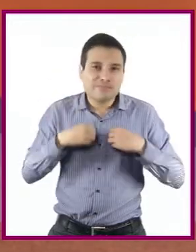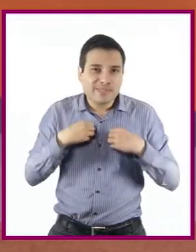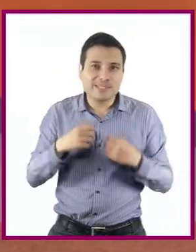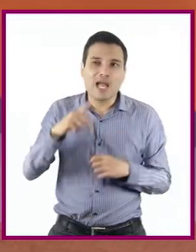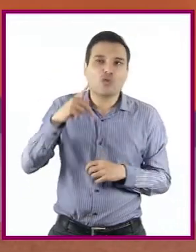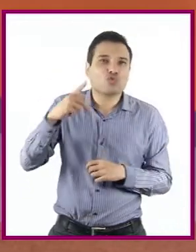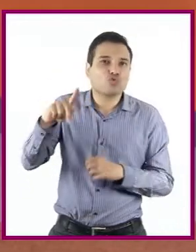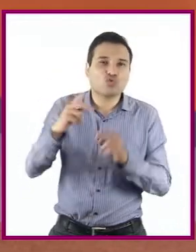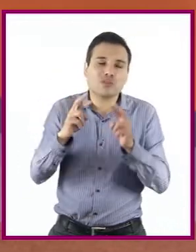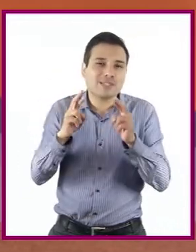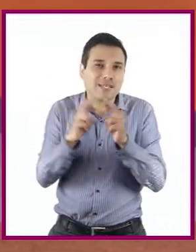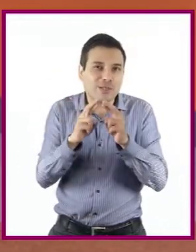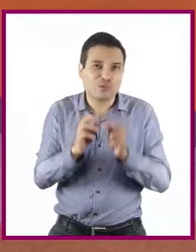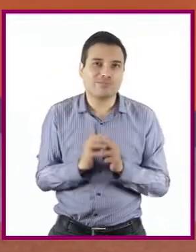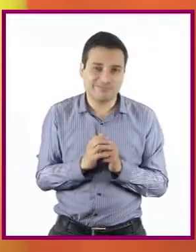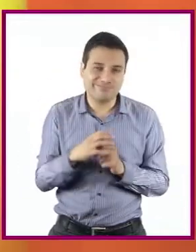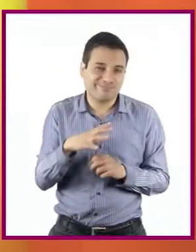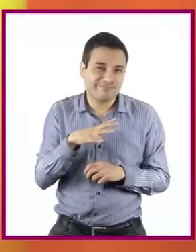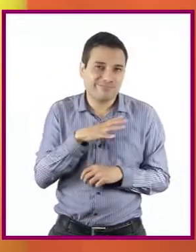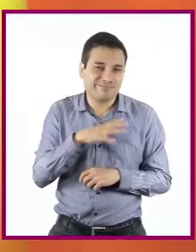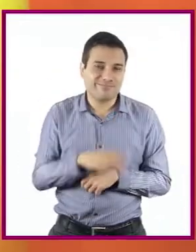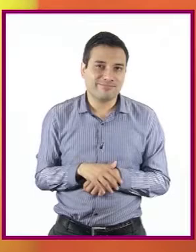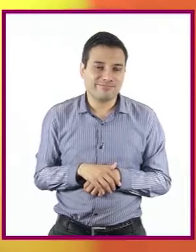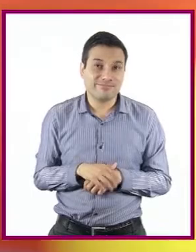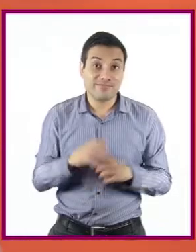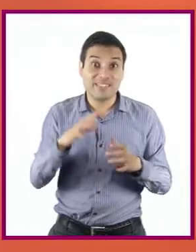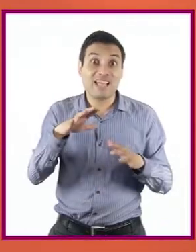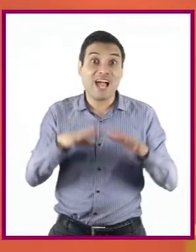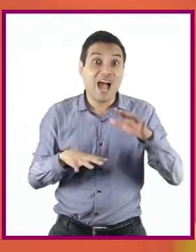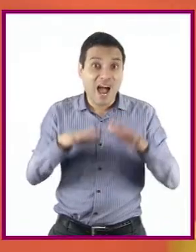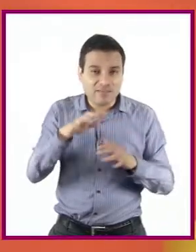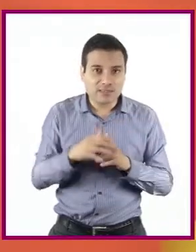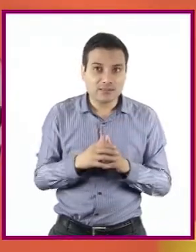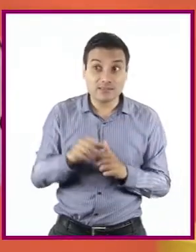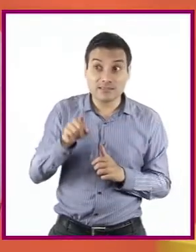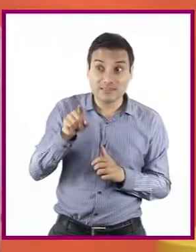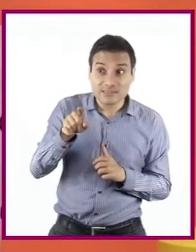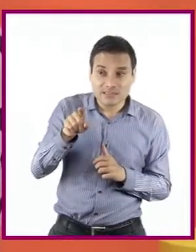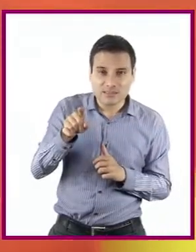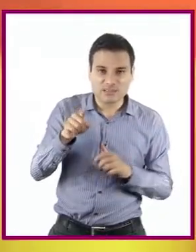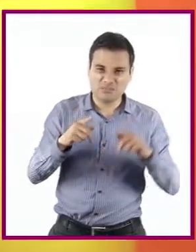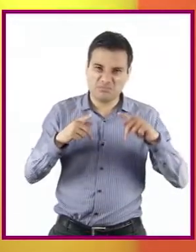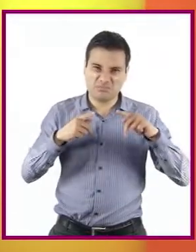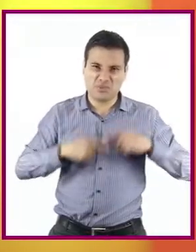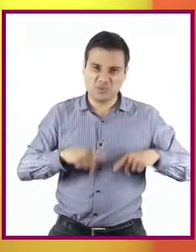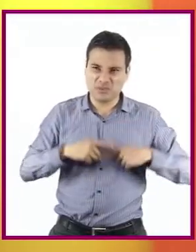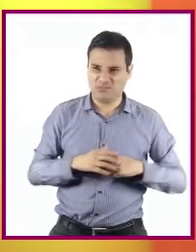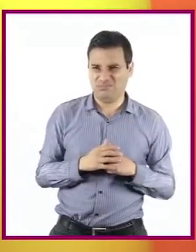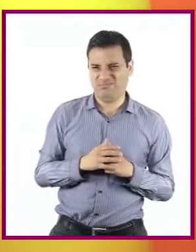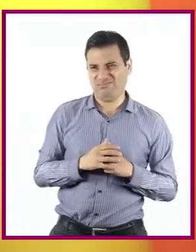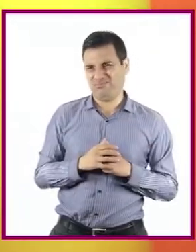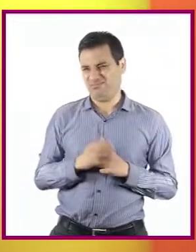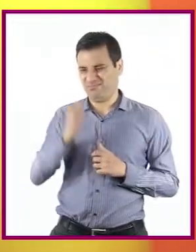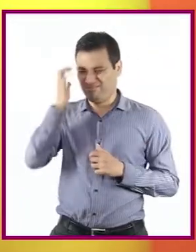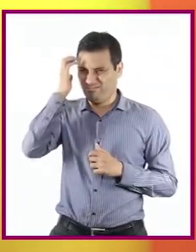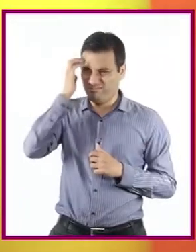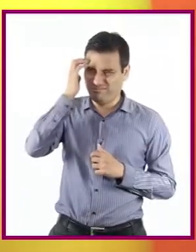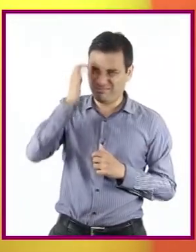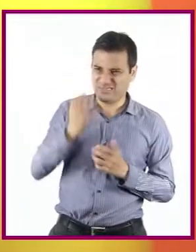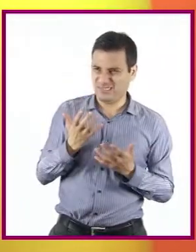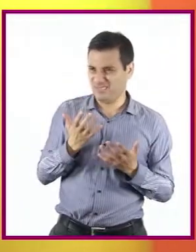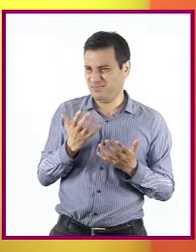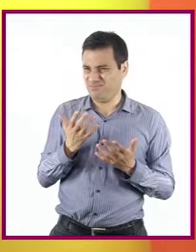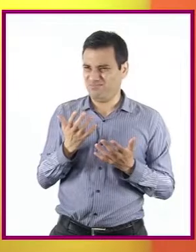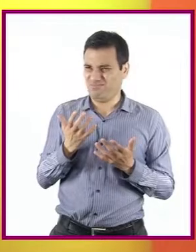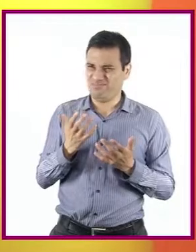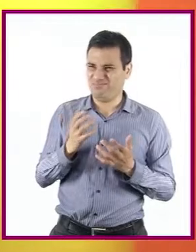sus creencias y su religión. En ocasiones estas creencias son incomprendidas y se les juzga con base en